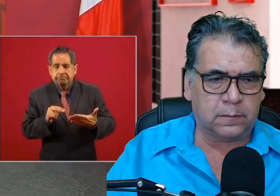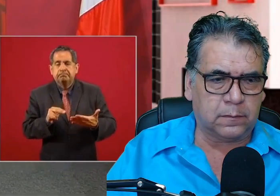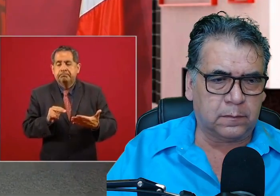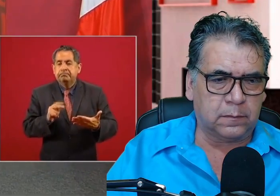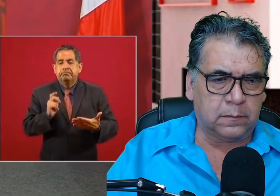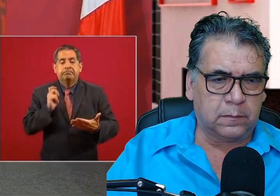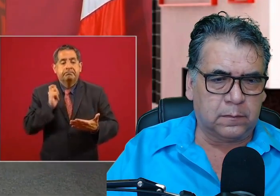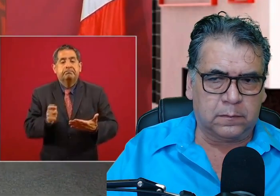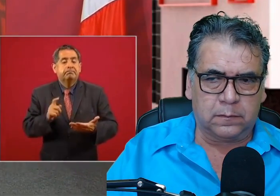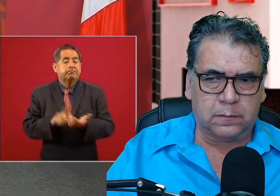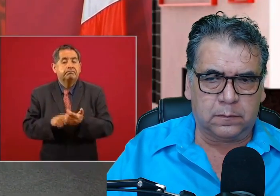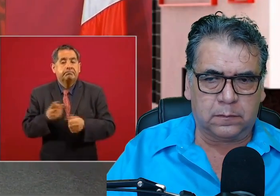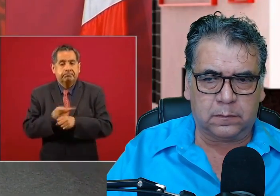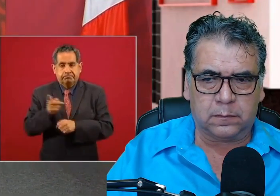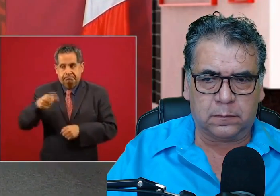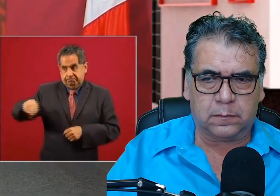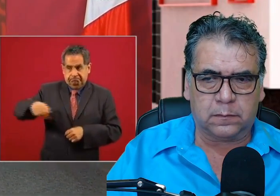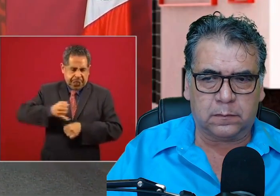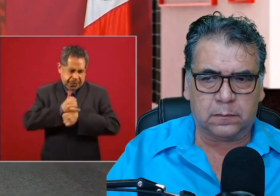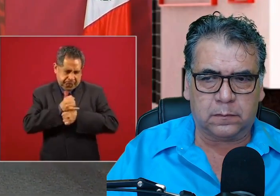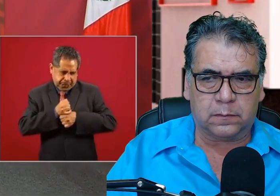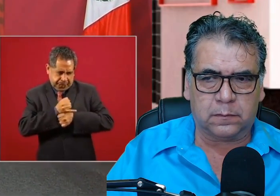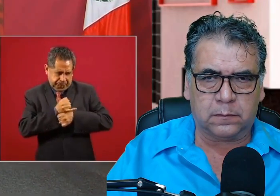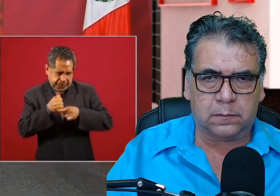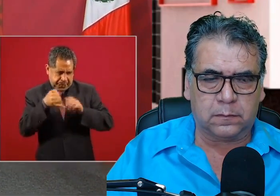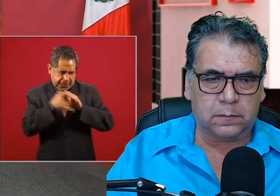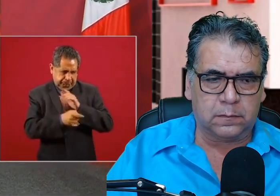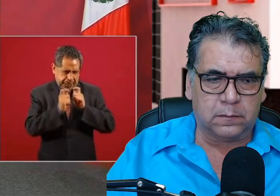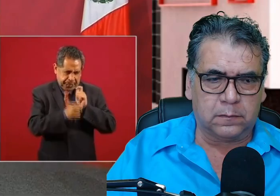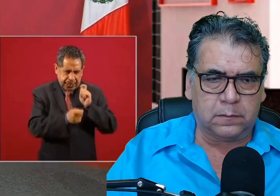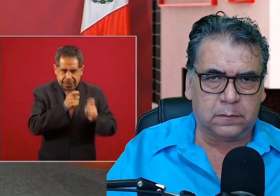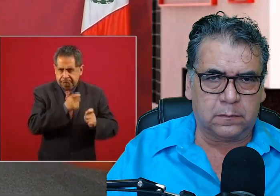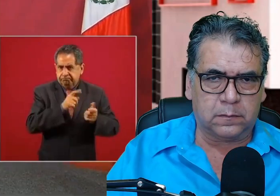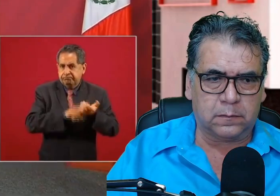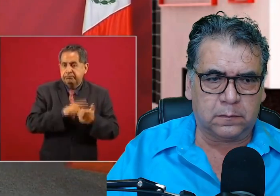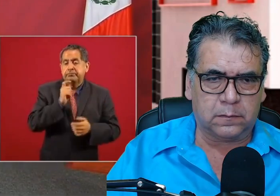es que se hizo una investigación sobre los